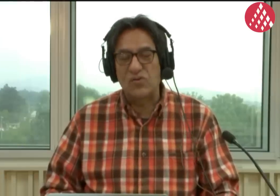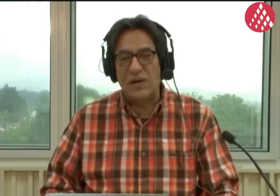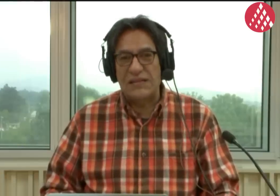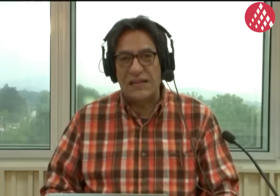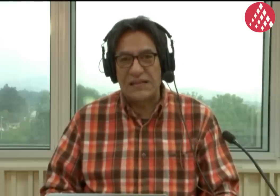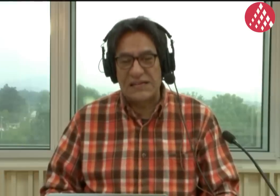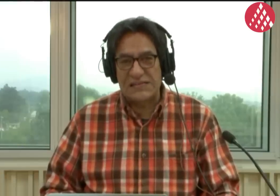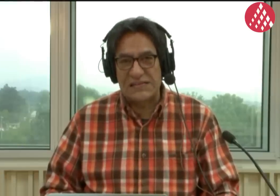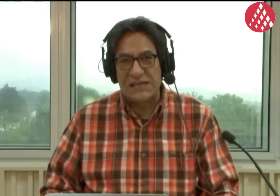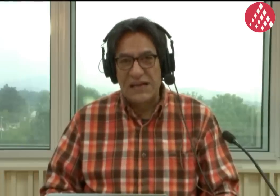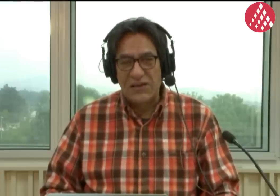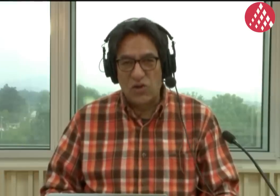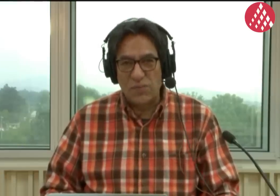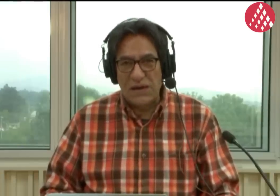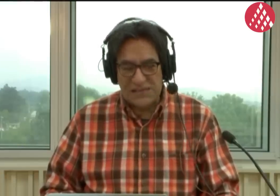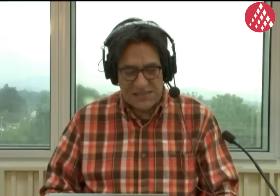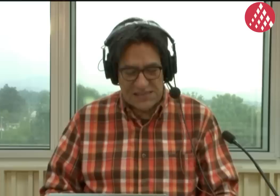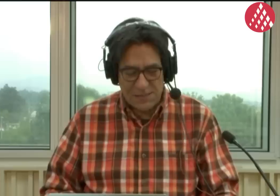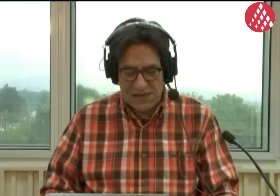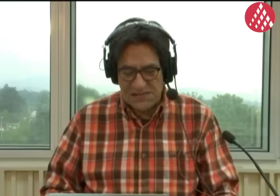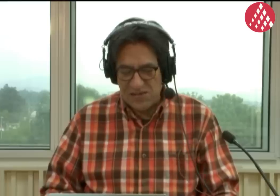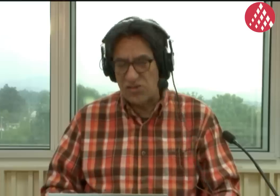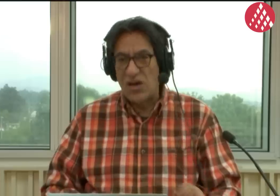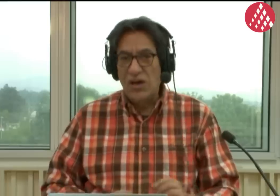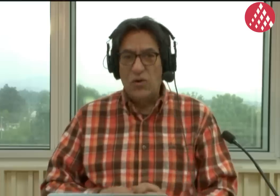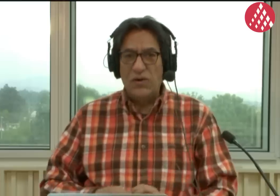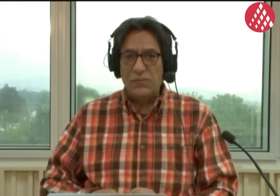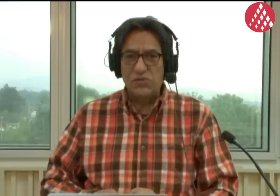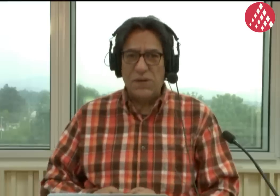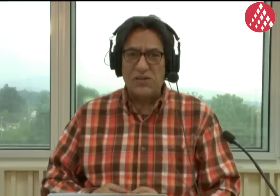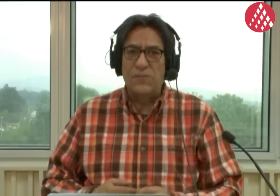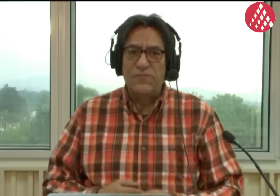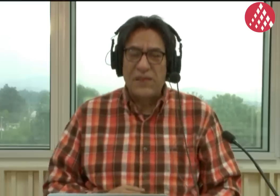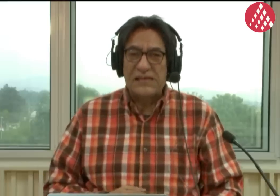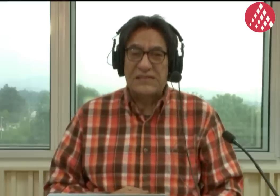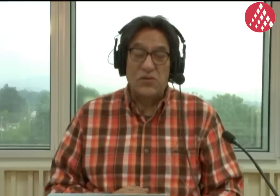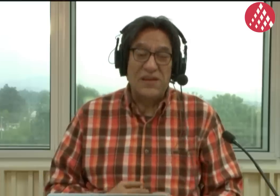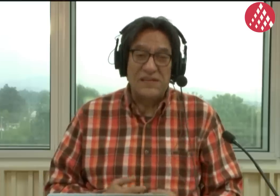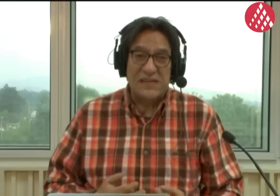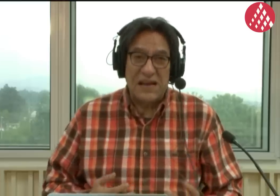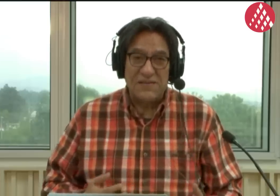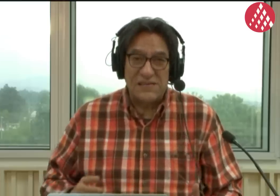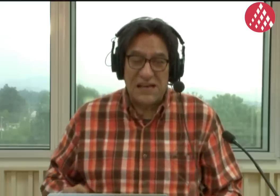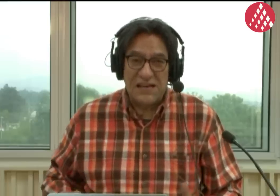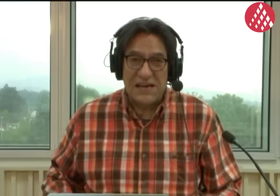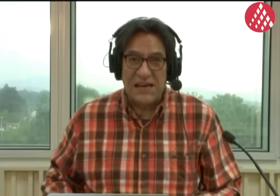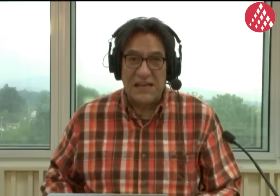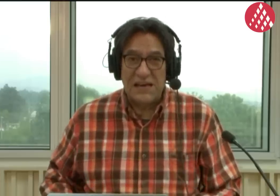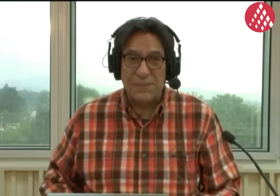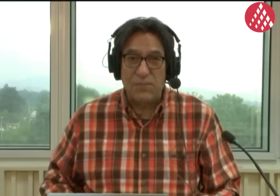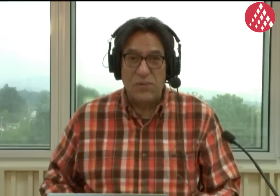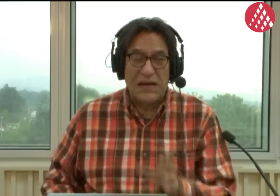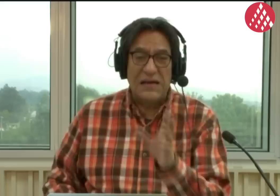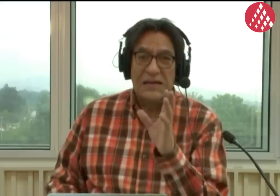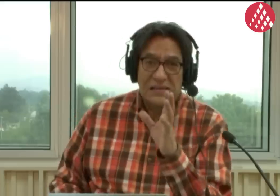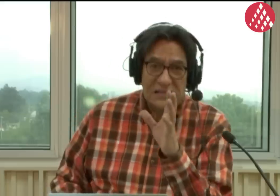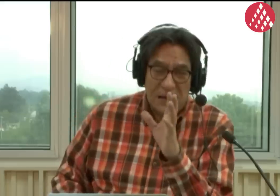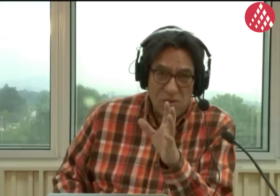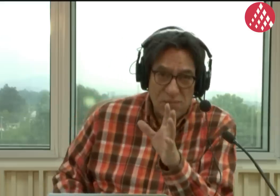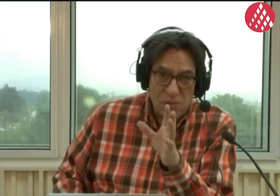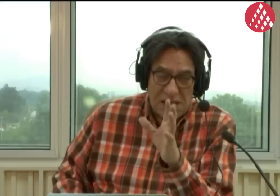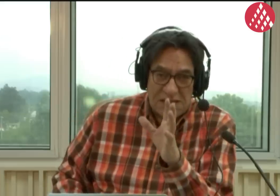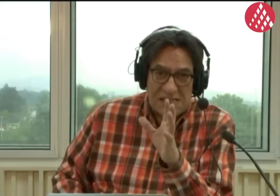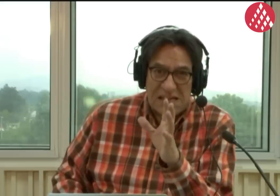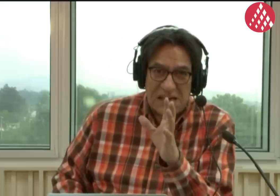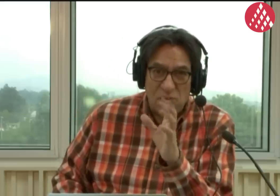Ayotzinapa y los 43 normalistas desaparecidos? Lo iremos viendo. ¿Hasta dónde avanzará la Fiscalía General de la República? Será